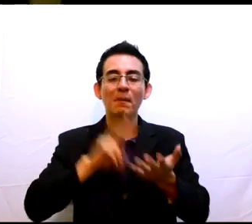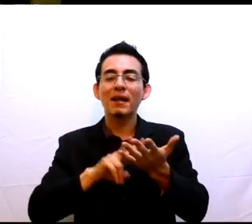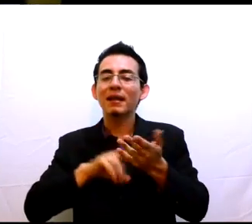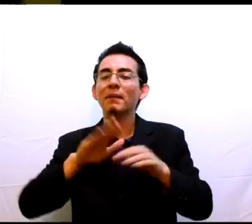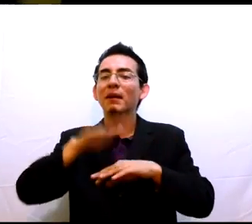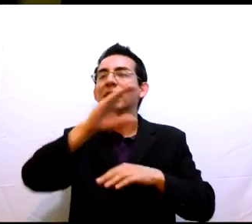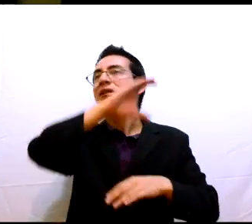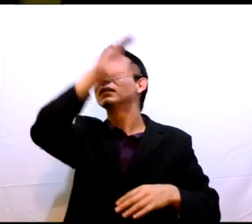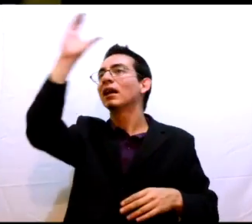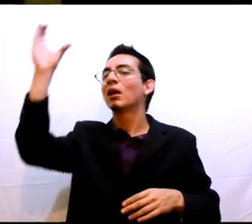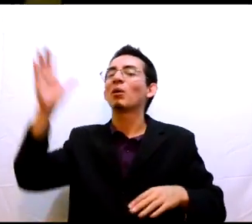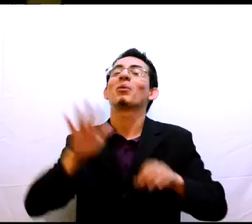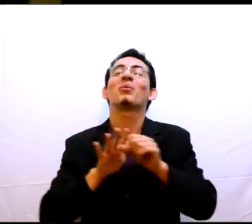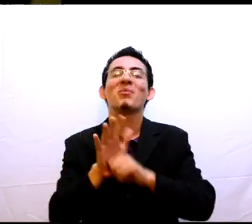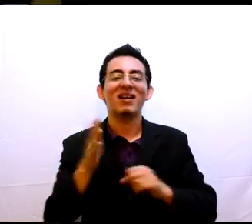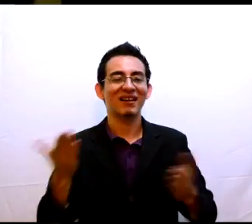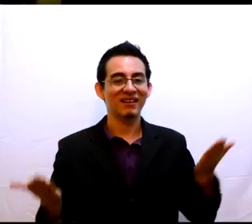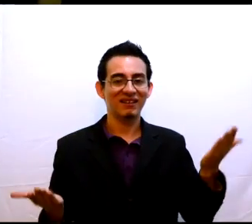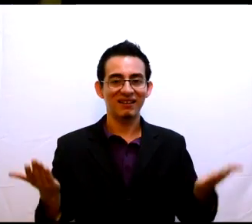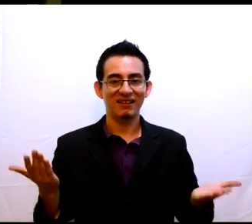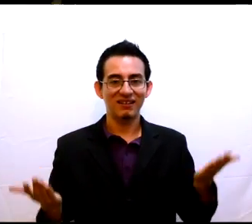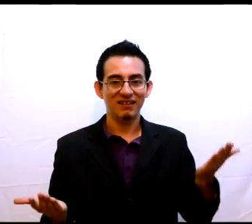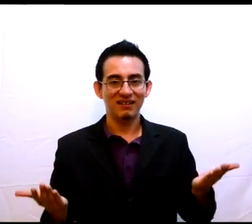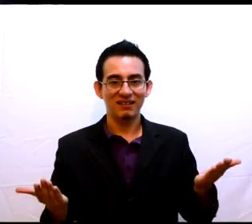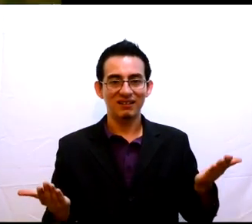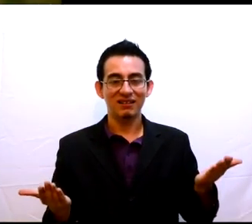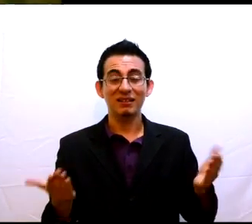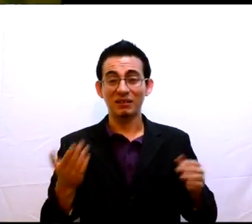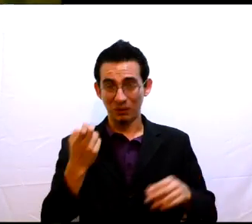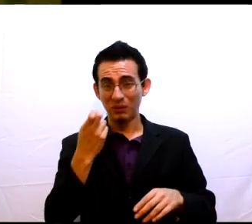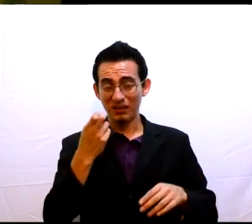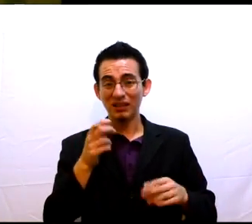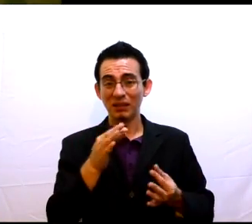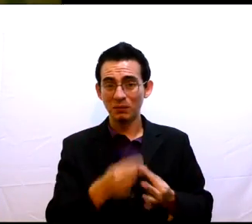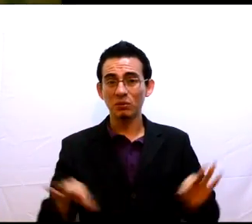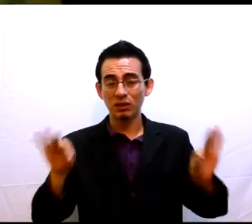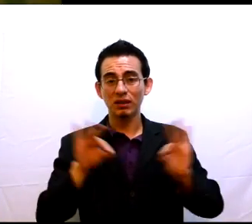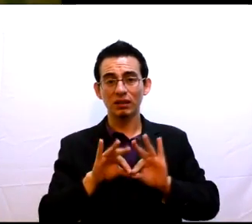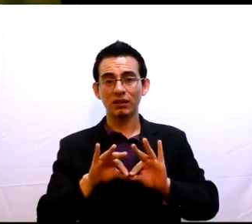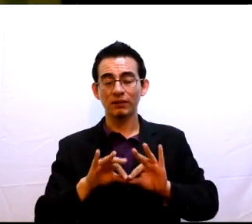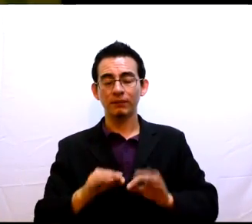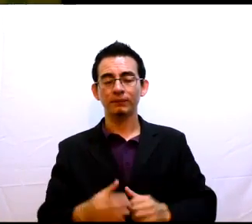asegurar nosotros hay en el cielo